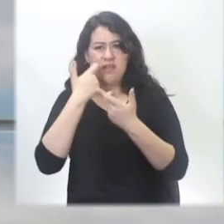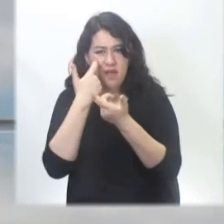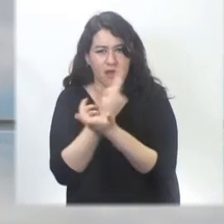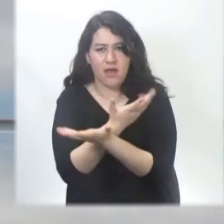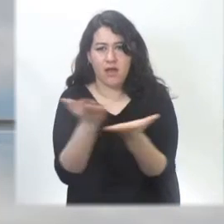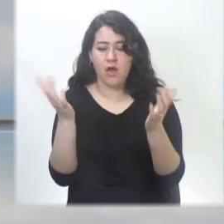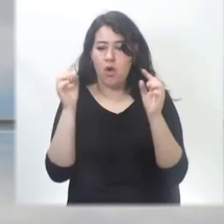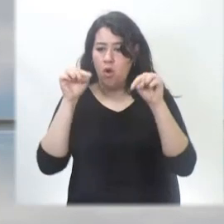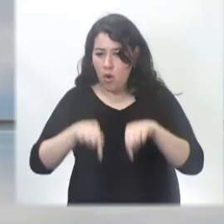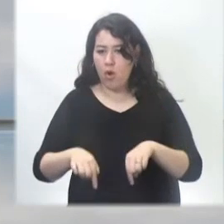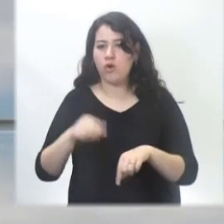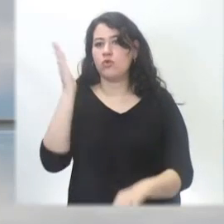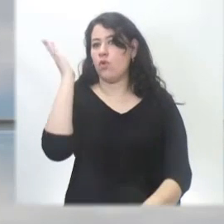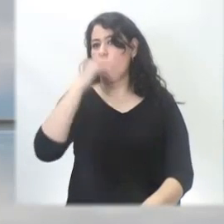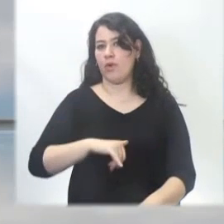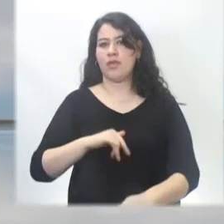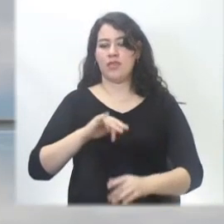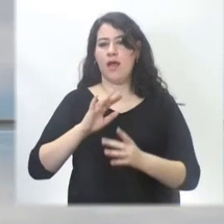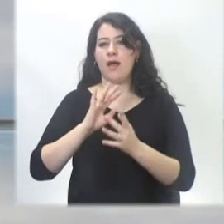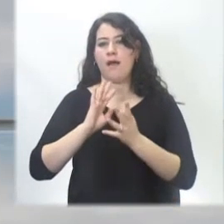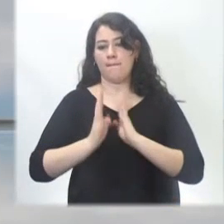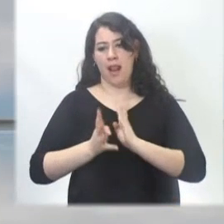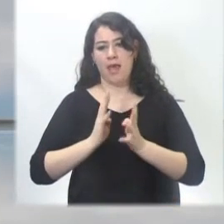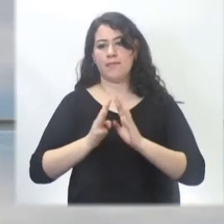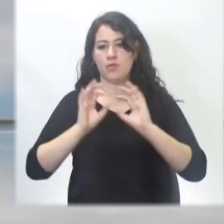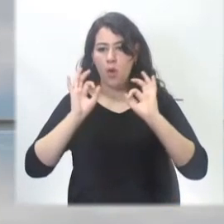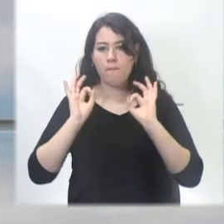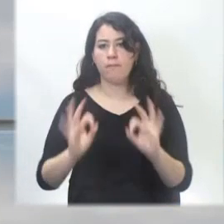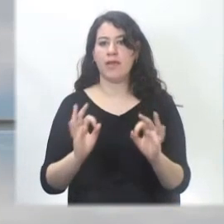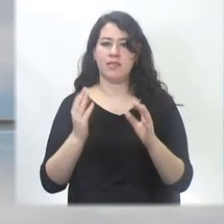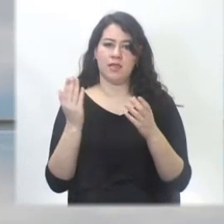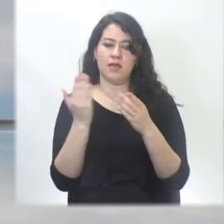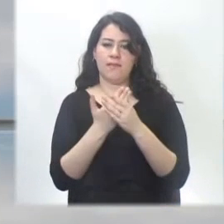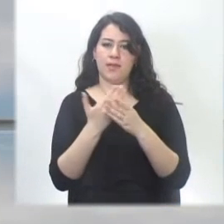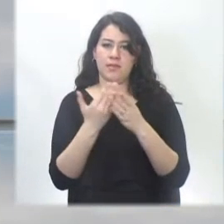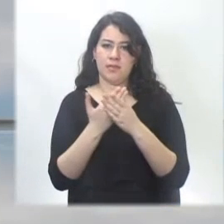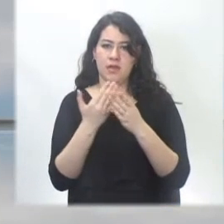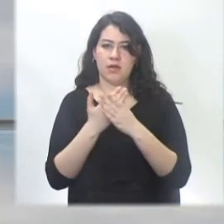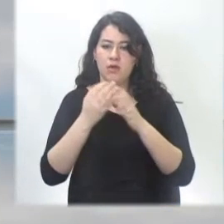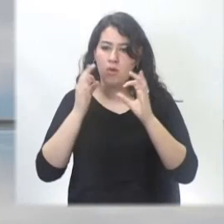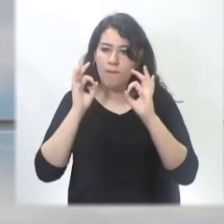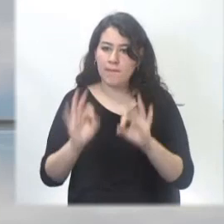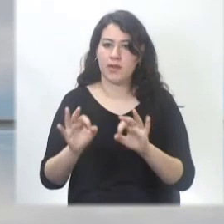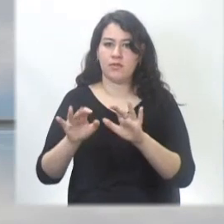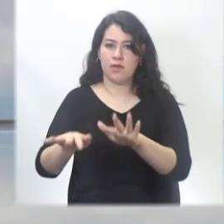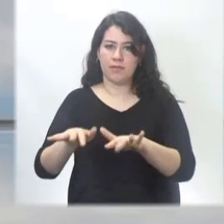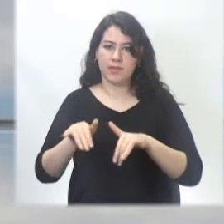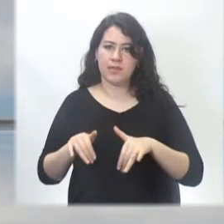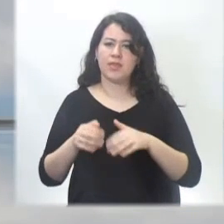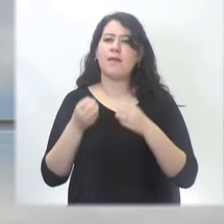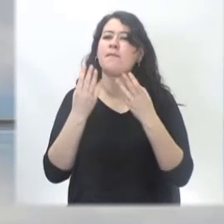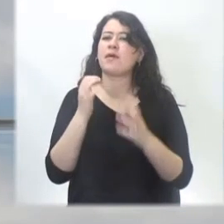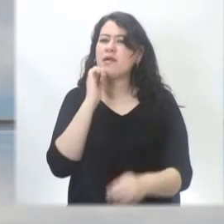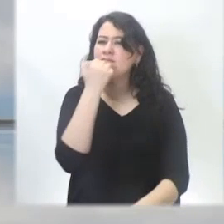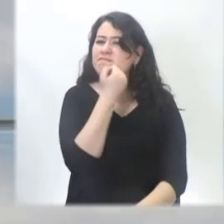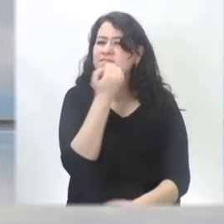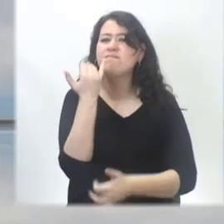hoy el Parlamento tenga la totalidad de la carpeta, la totalidad del expediente. ¿Por qué se oculta, señor